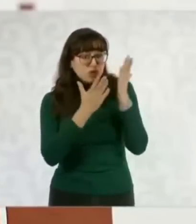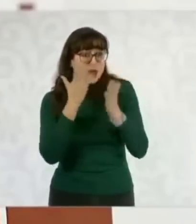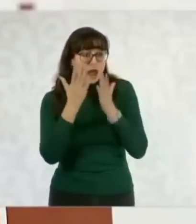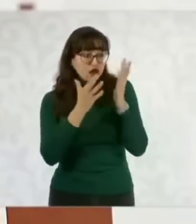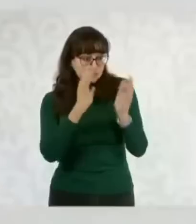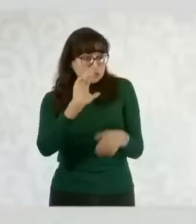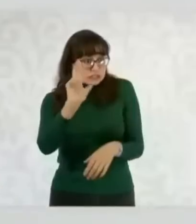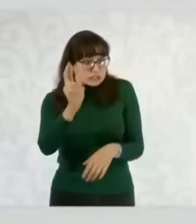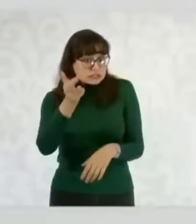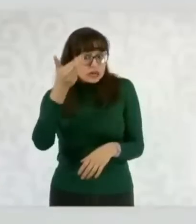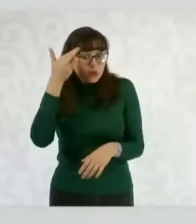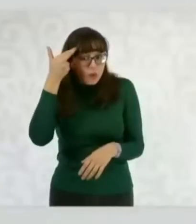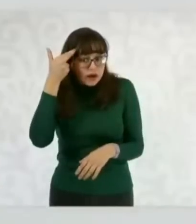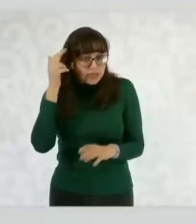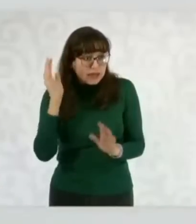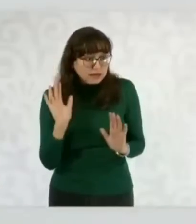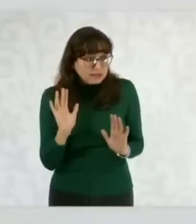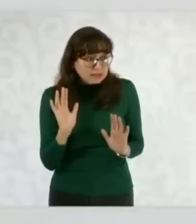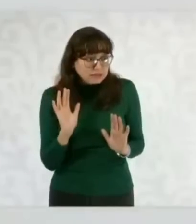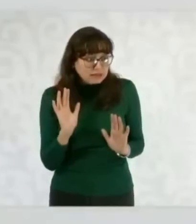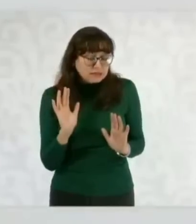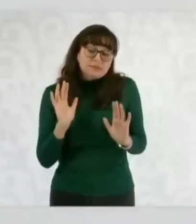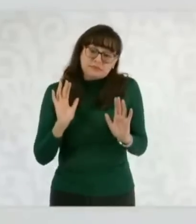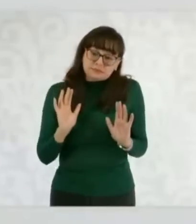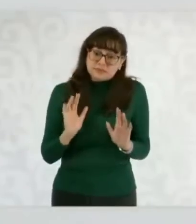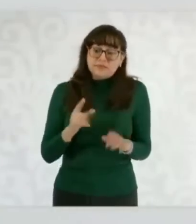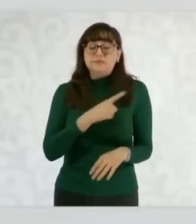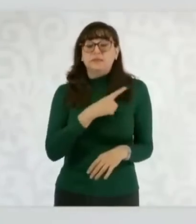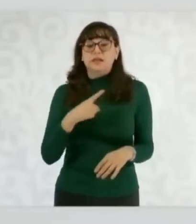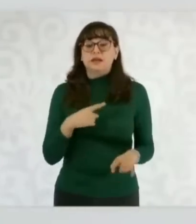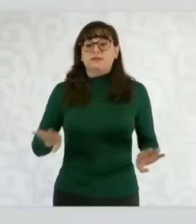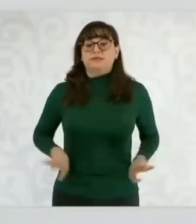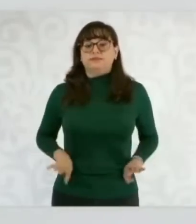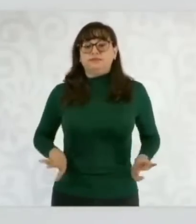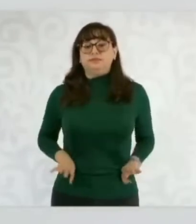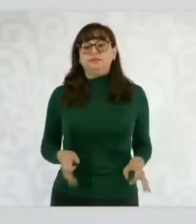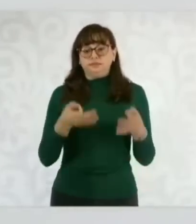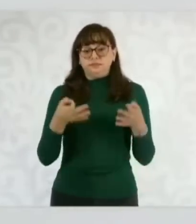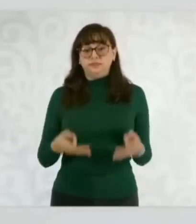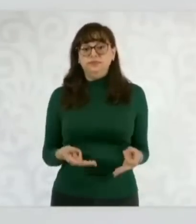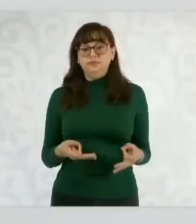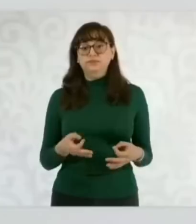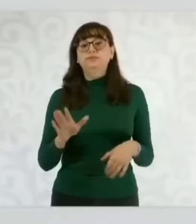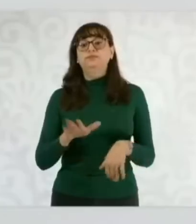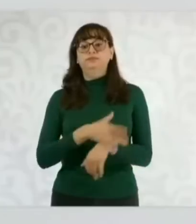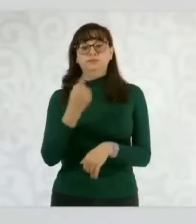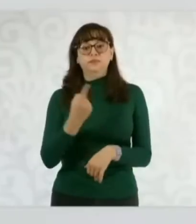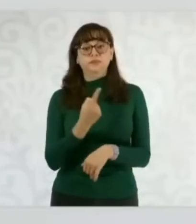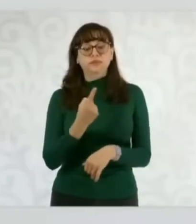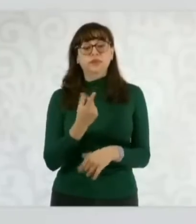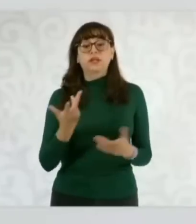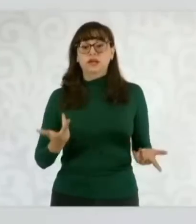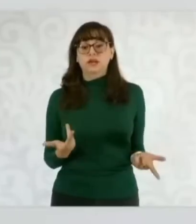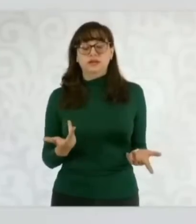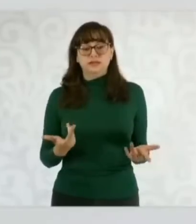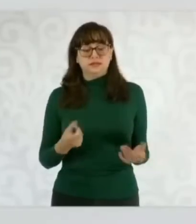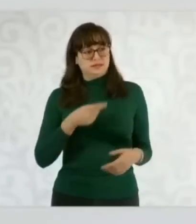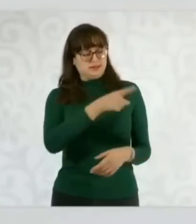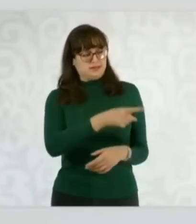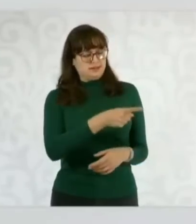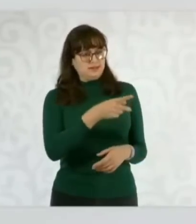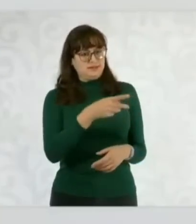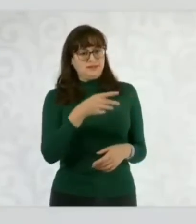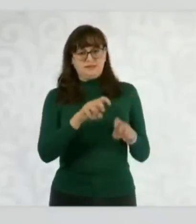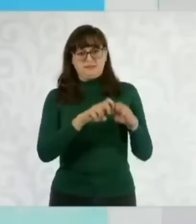pues que actúen en consecuencia, porque también el proyecto del ministro